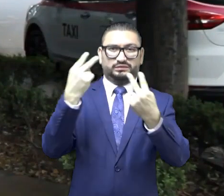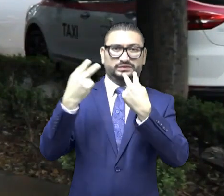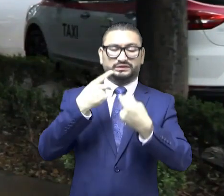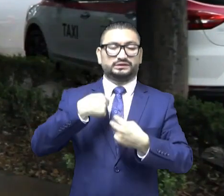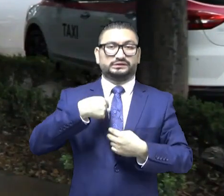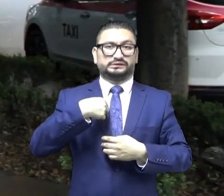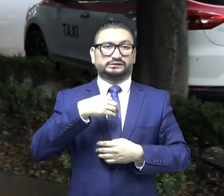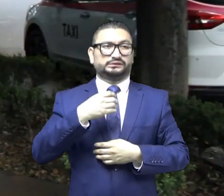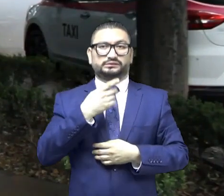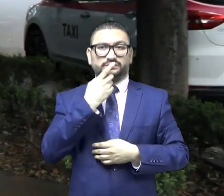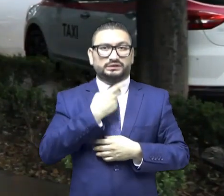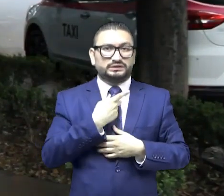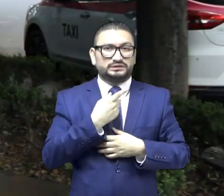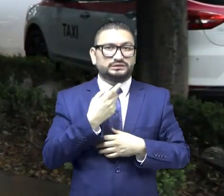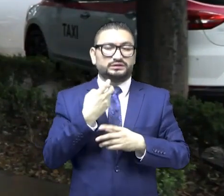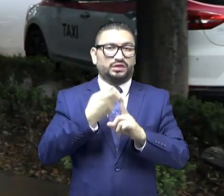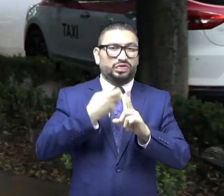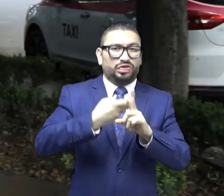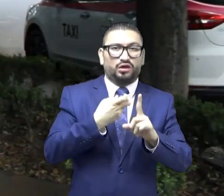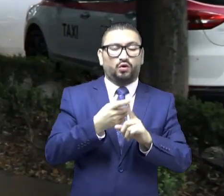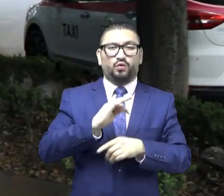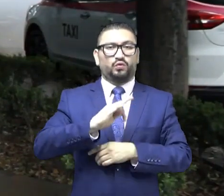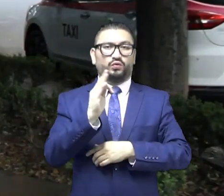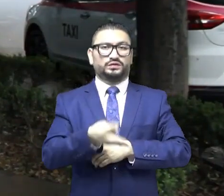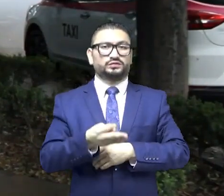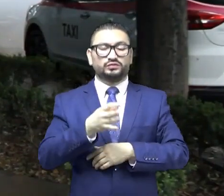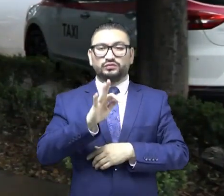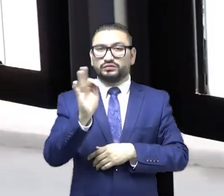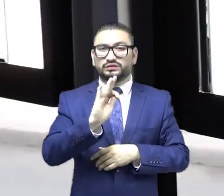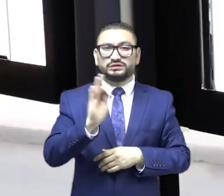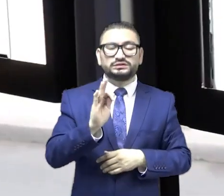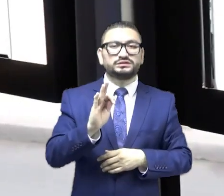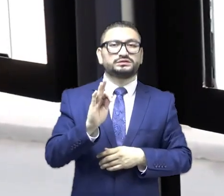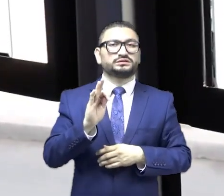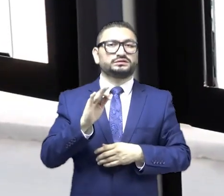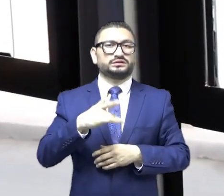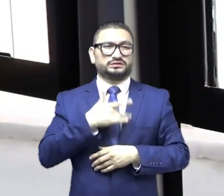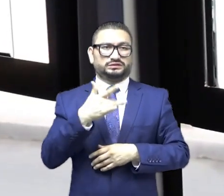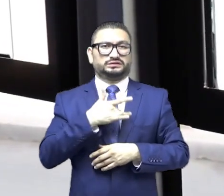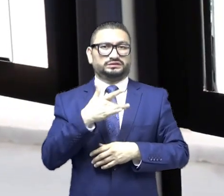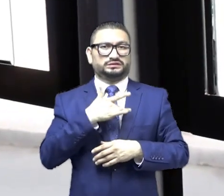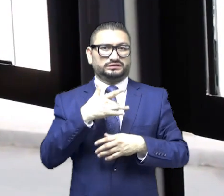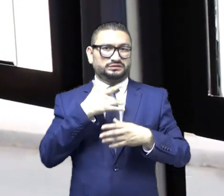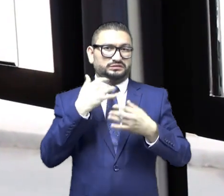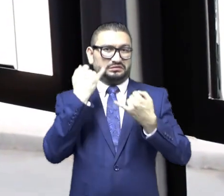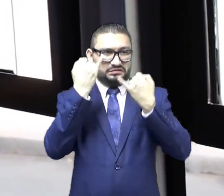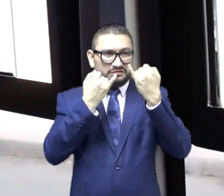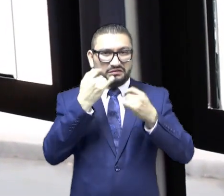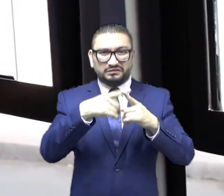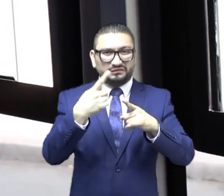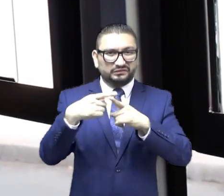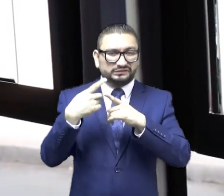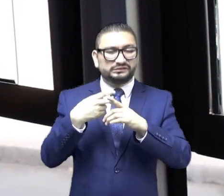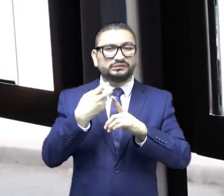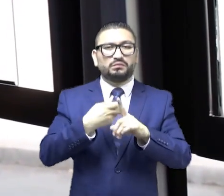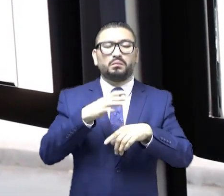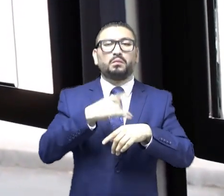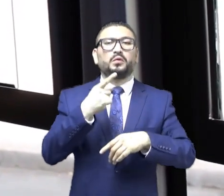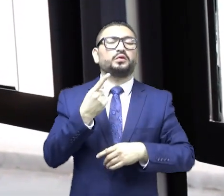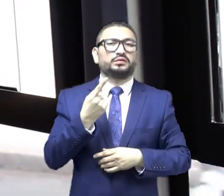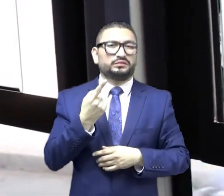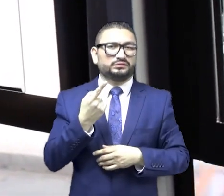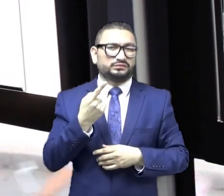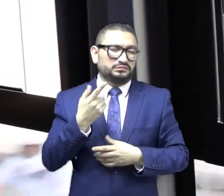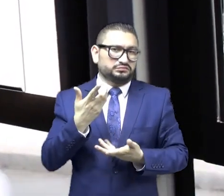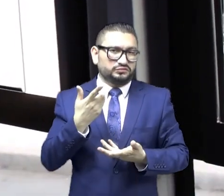al qué dirán, el miedo a que no ser aceptado, o quizás de que se nos restringan muchas cosas por